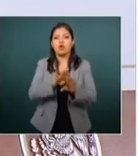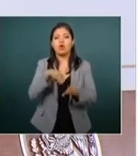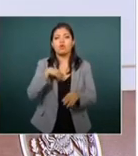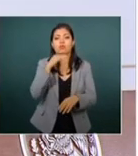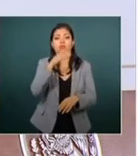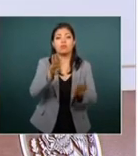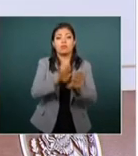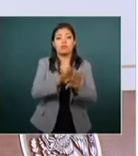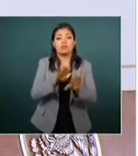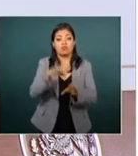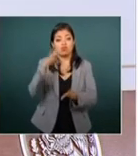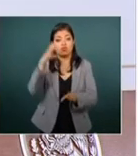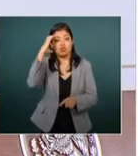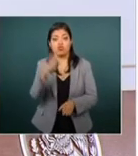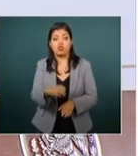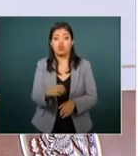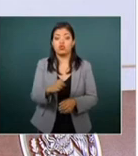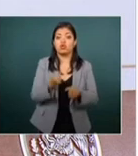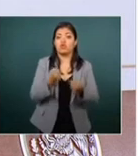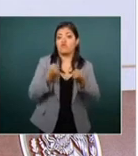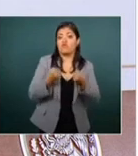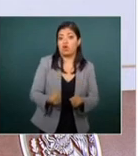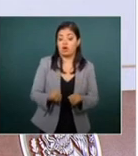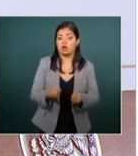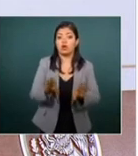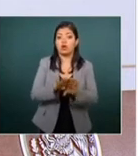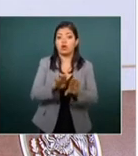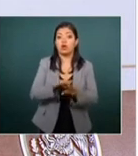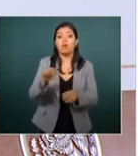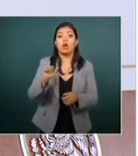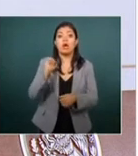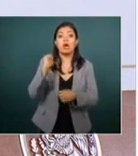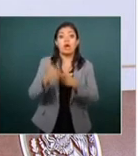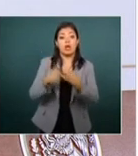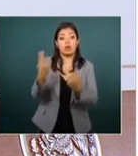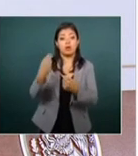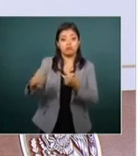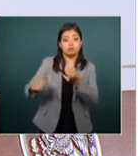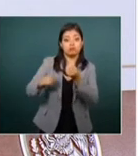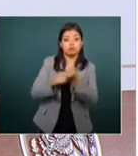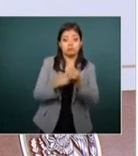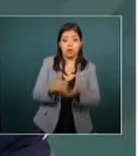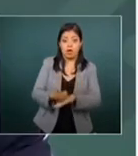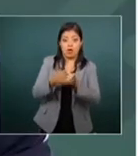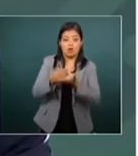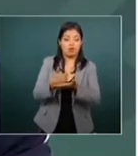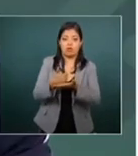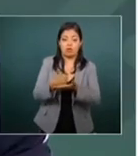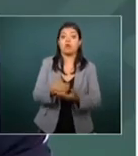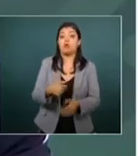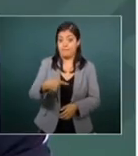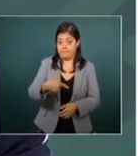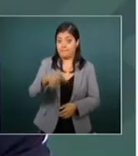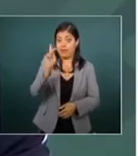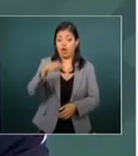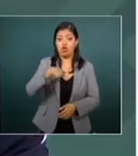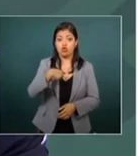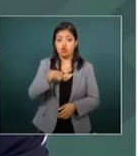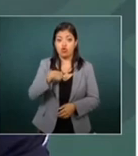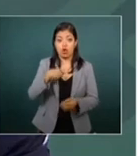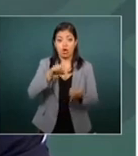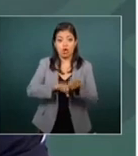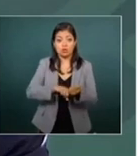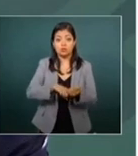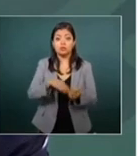sometimiento como única salida para volver a contar con su respaldo en momentos difíciles. Sin embargo, tengo que decir que no tomaré ninguno de esos